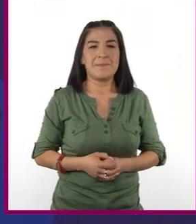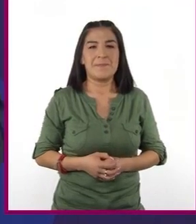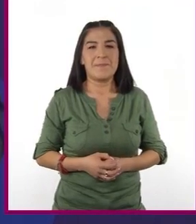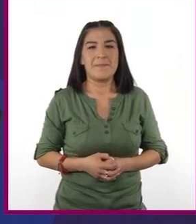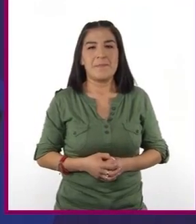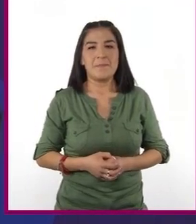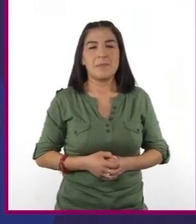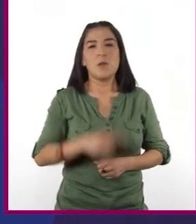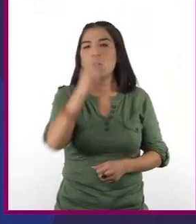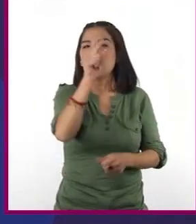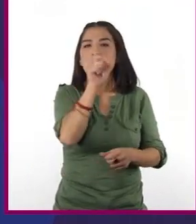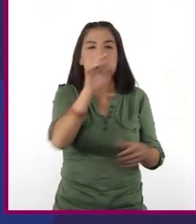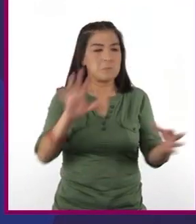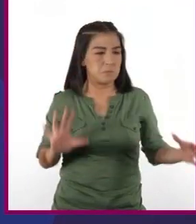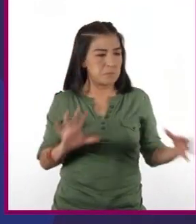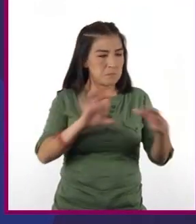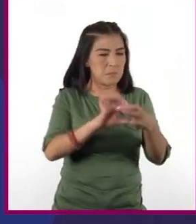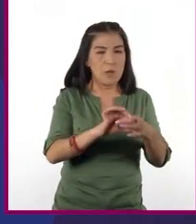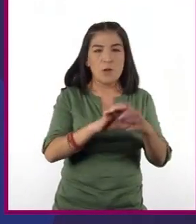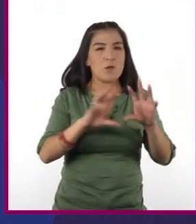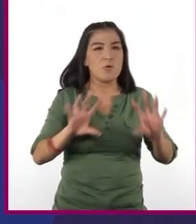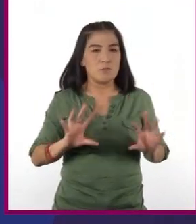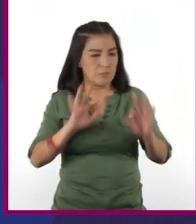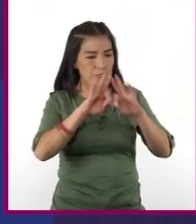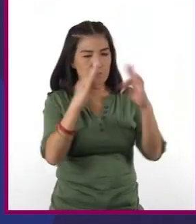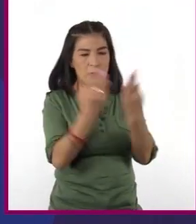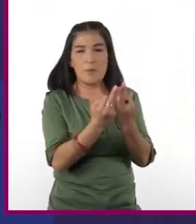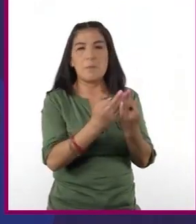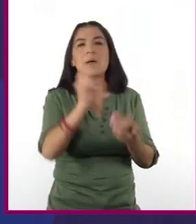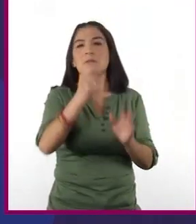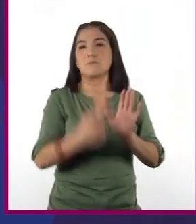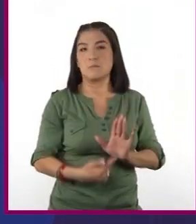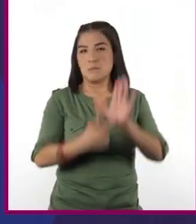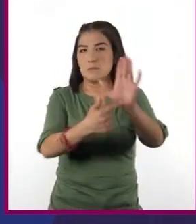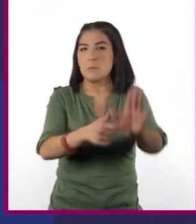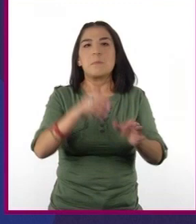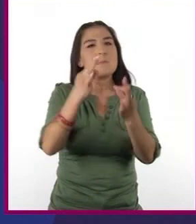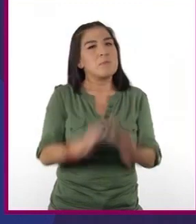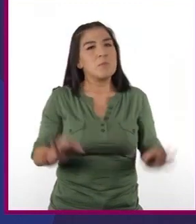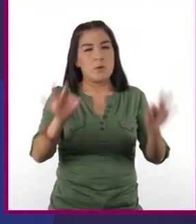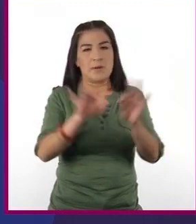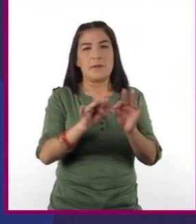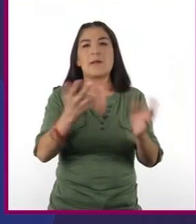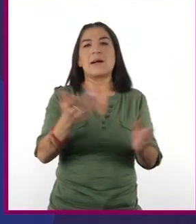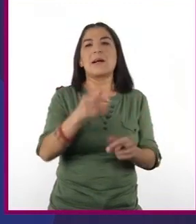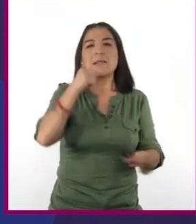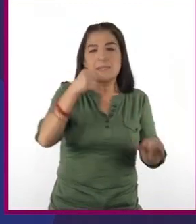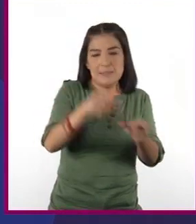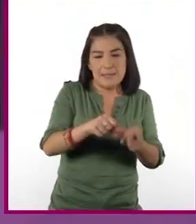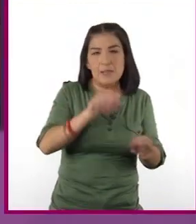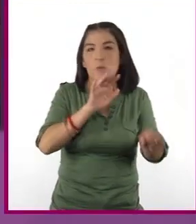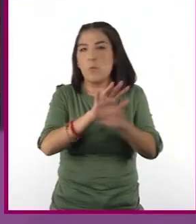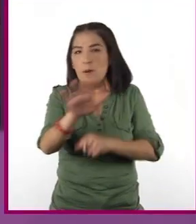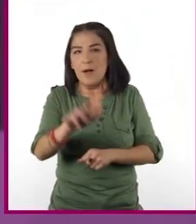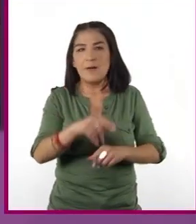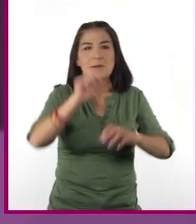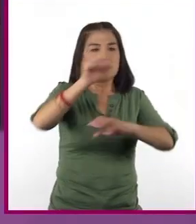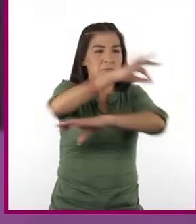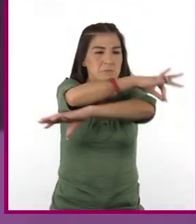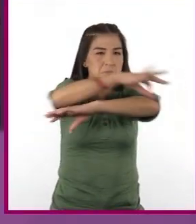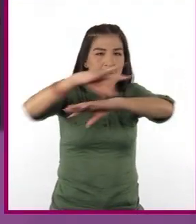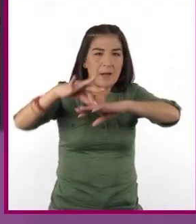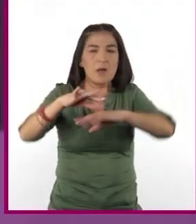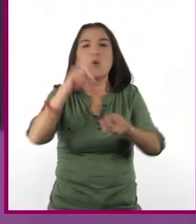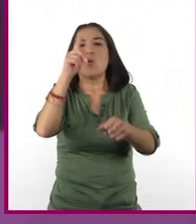un mismo formato. Es importante la presentación que tiene una antología, como el tipo de letra, los márgenes, el color